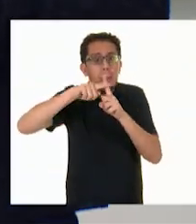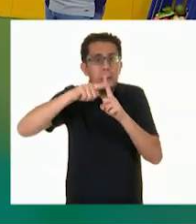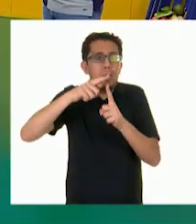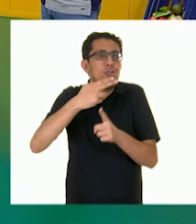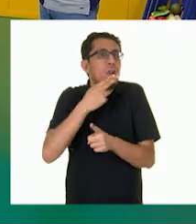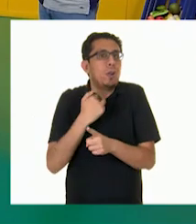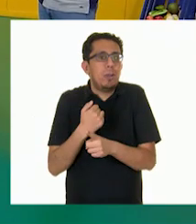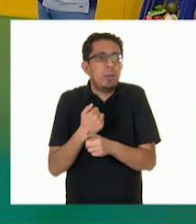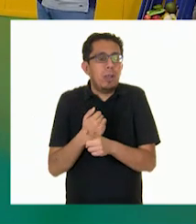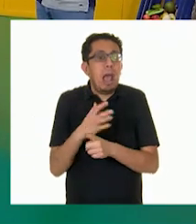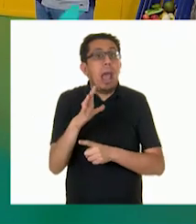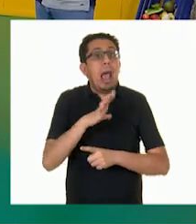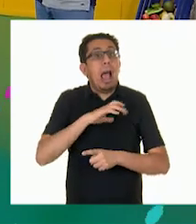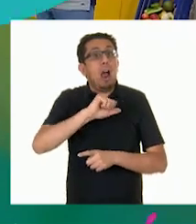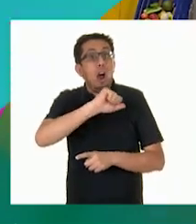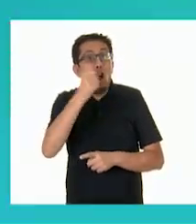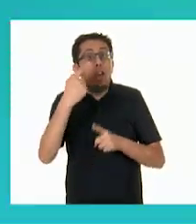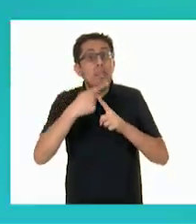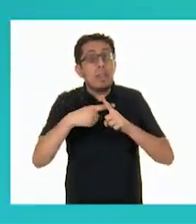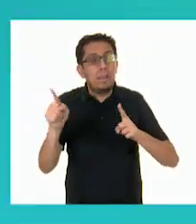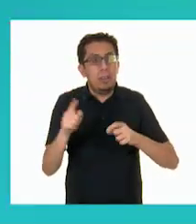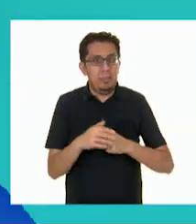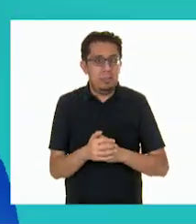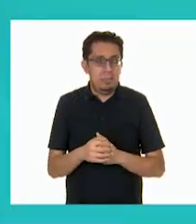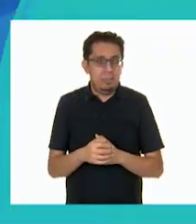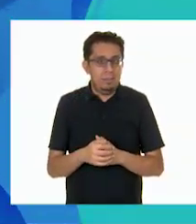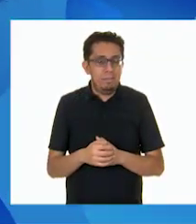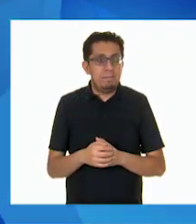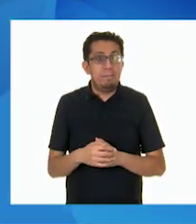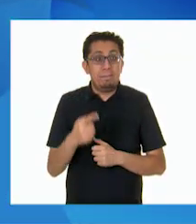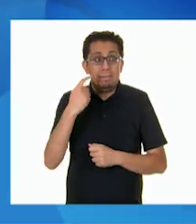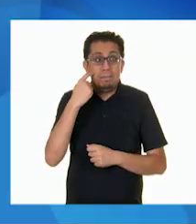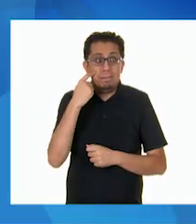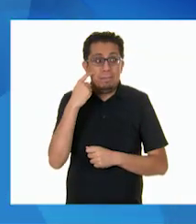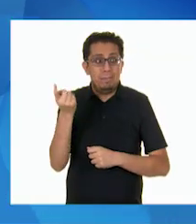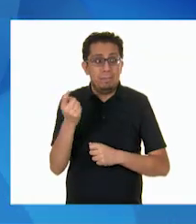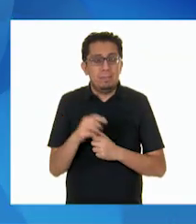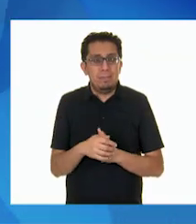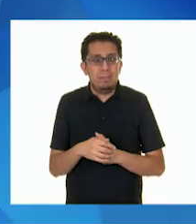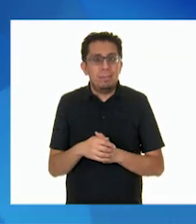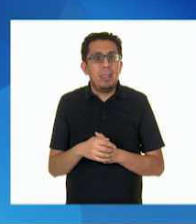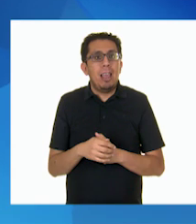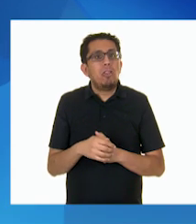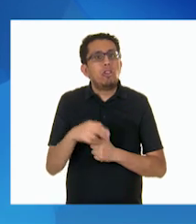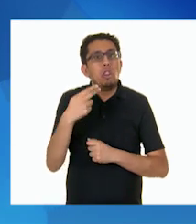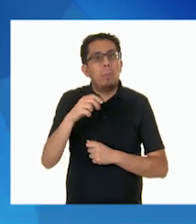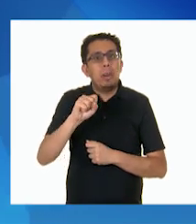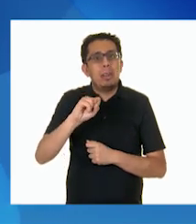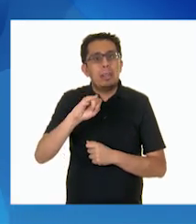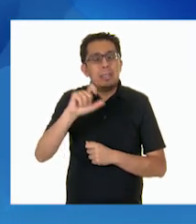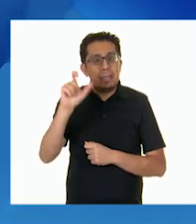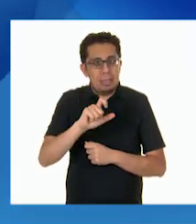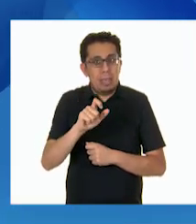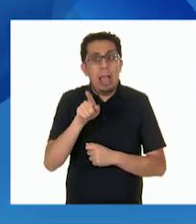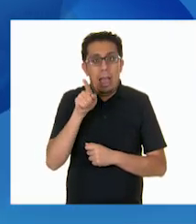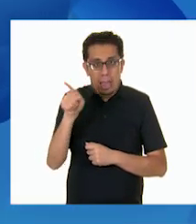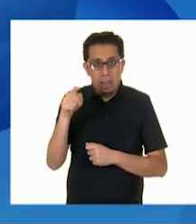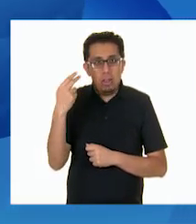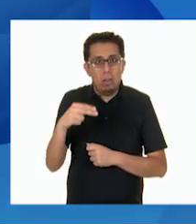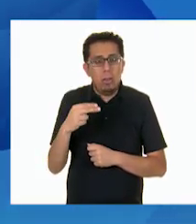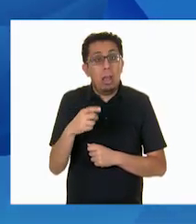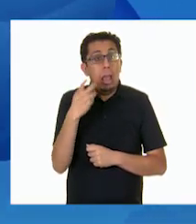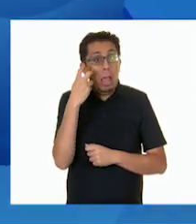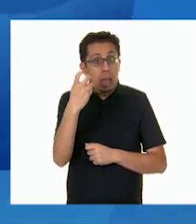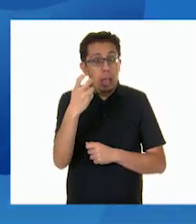los termómetros SIX. ¿Quieres conocerlo? Sí, a ver, Mira, vamos a ver un termómetro SIX. este es un termómetro SIX. Exacto,